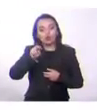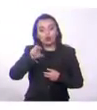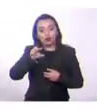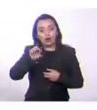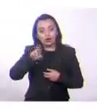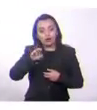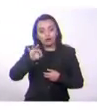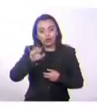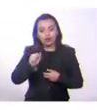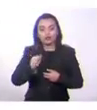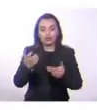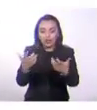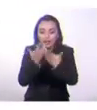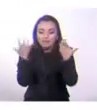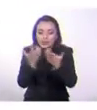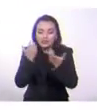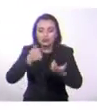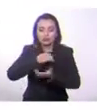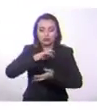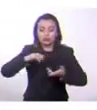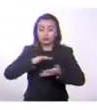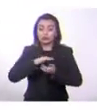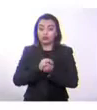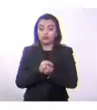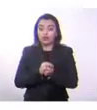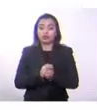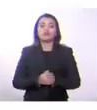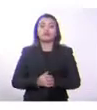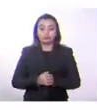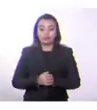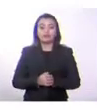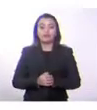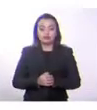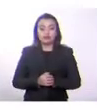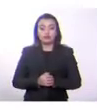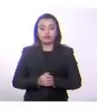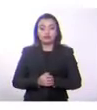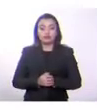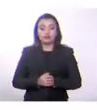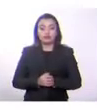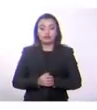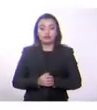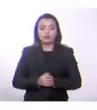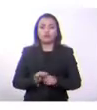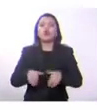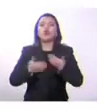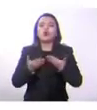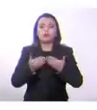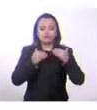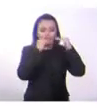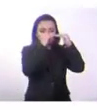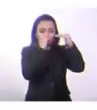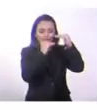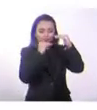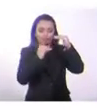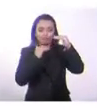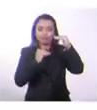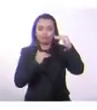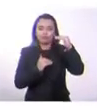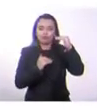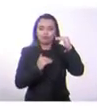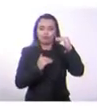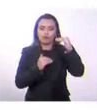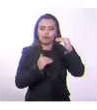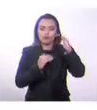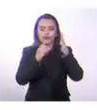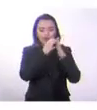Estructura de los textos expositivos. La estructura de los textos expositivos está formada, como por la